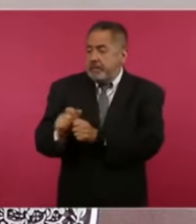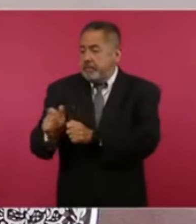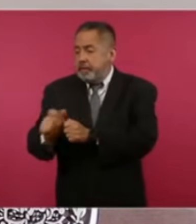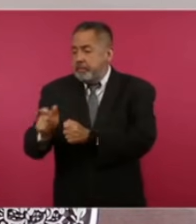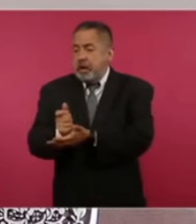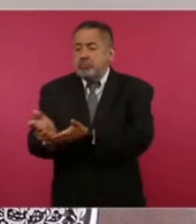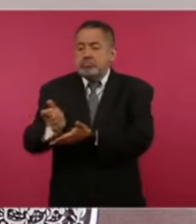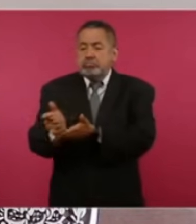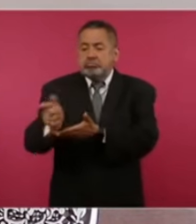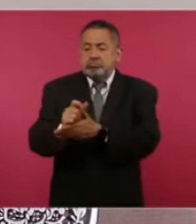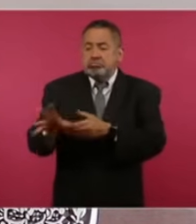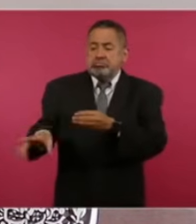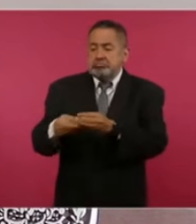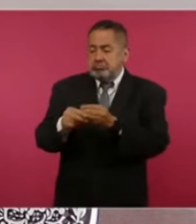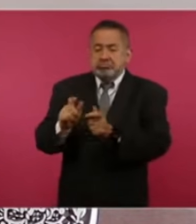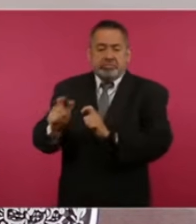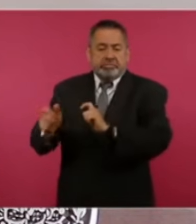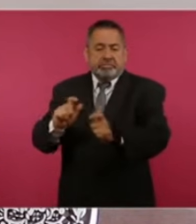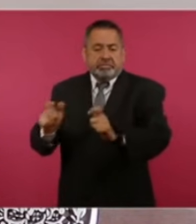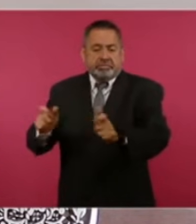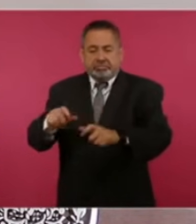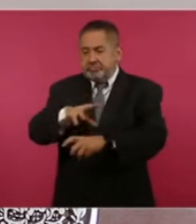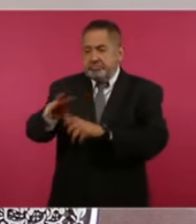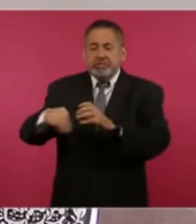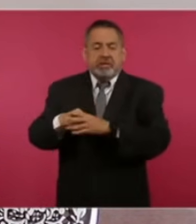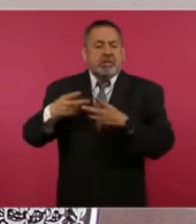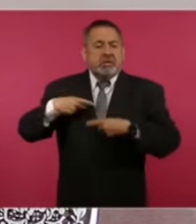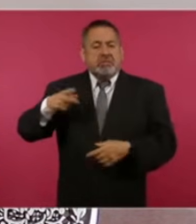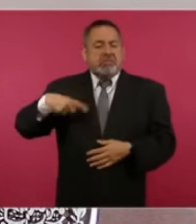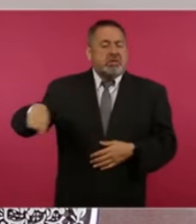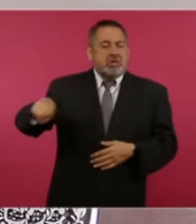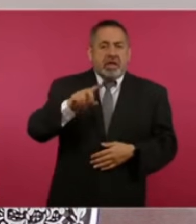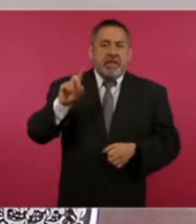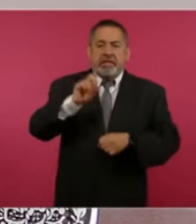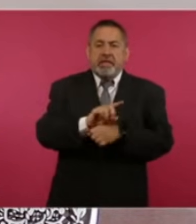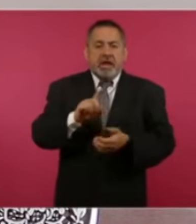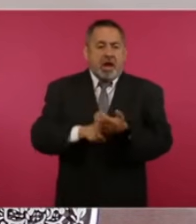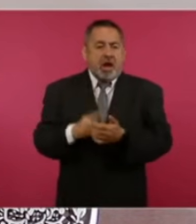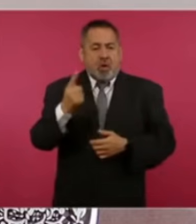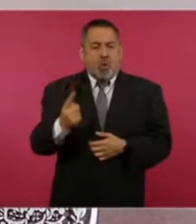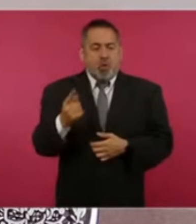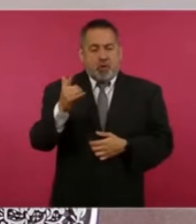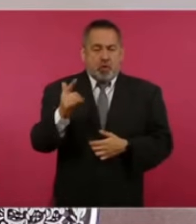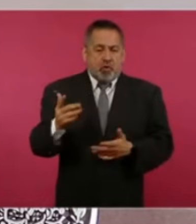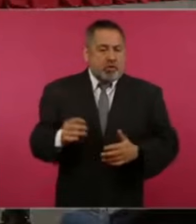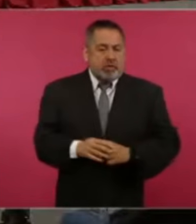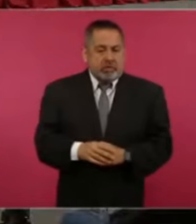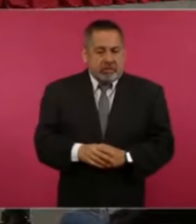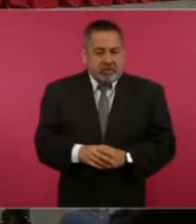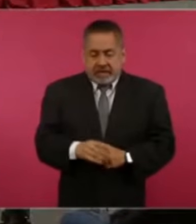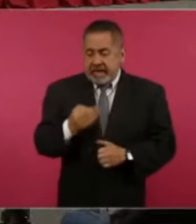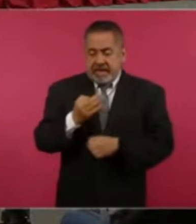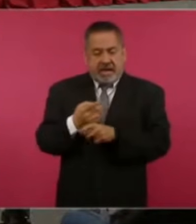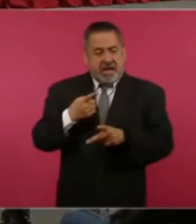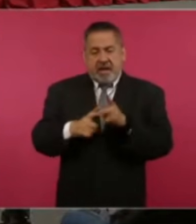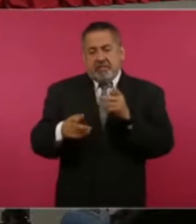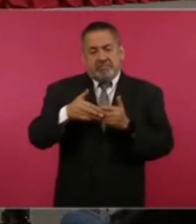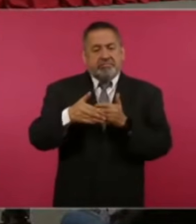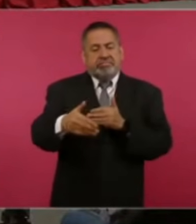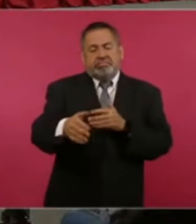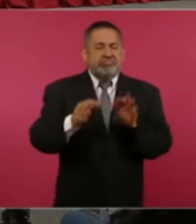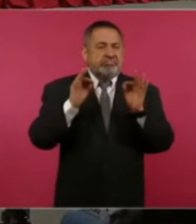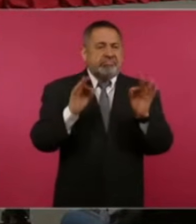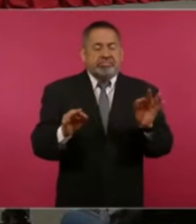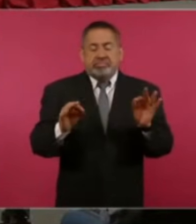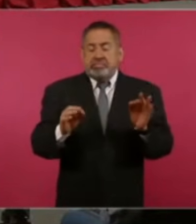su complemento, como ya dijimos, el primer día de julio, marcando así un